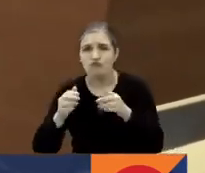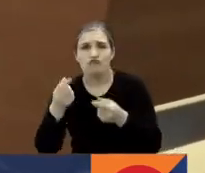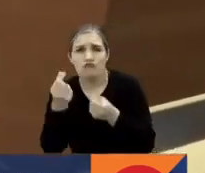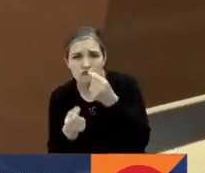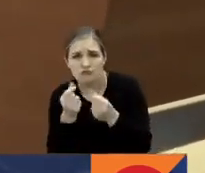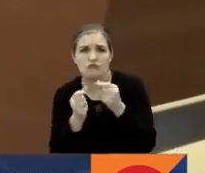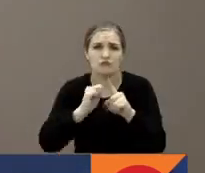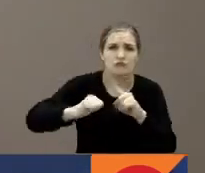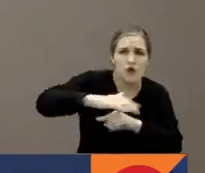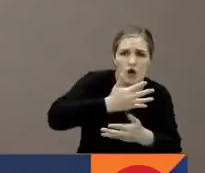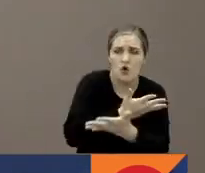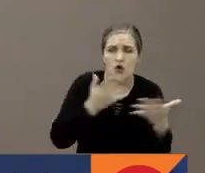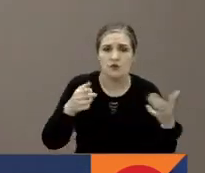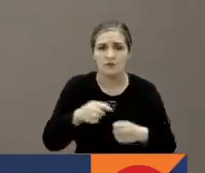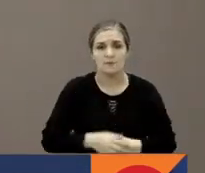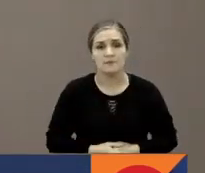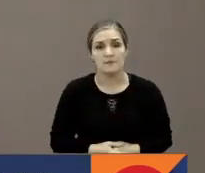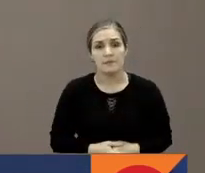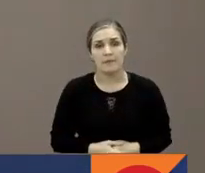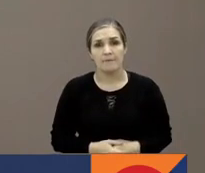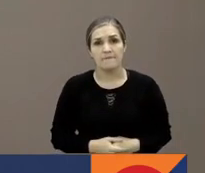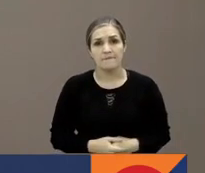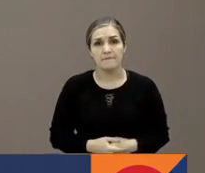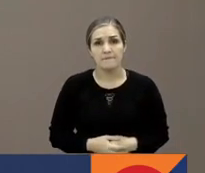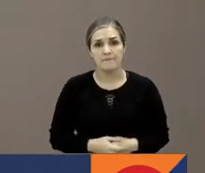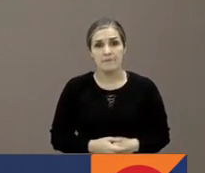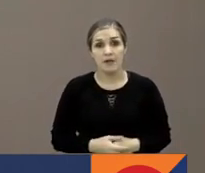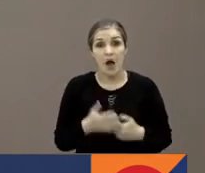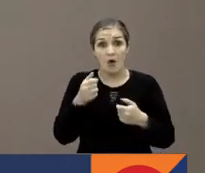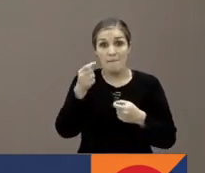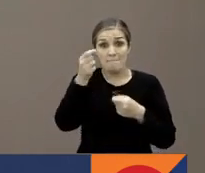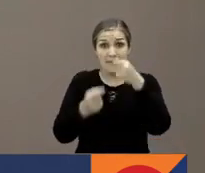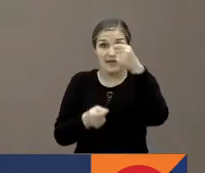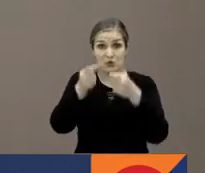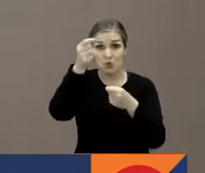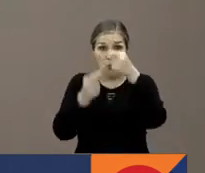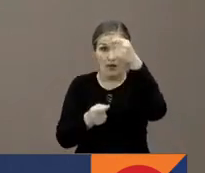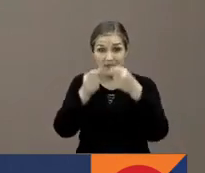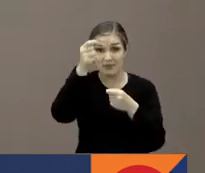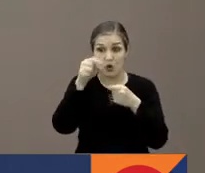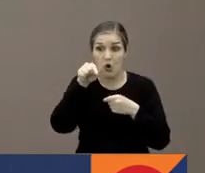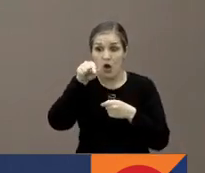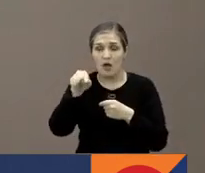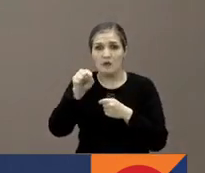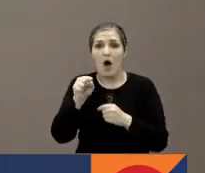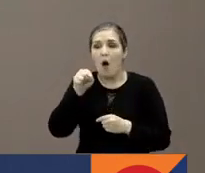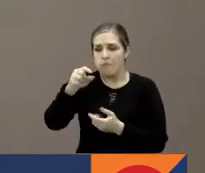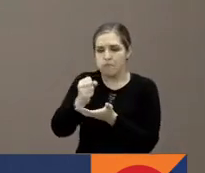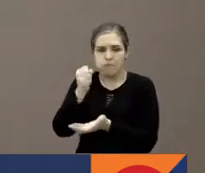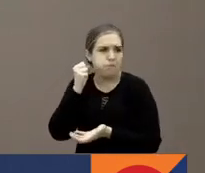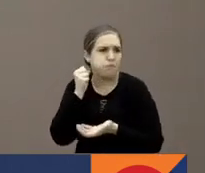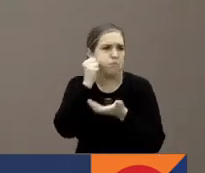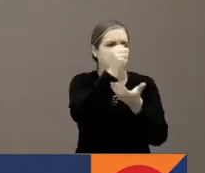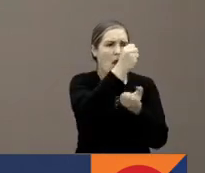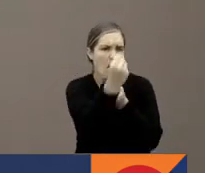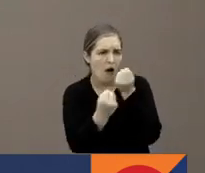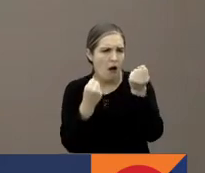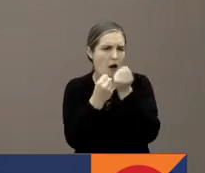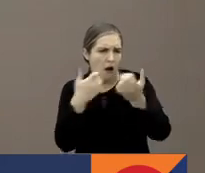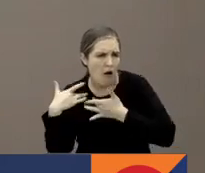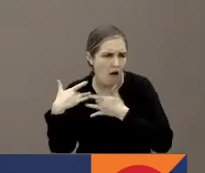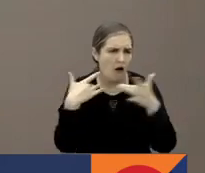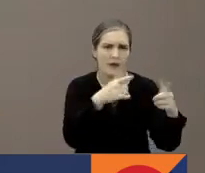poder adquisitivo. Es una modificación presupuestal que da más recursos al hueco fiscal de Transmilenio y no se centra en las demás